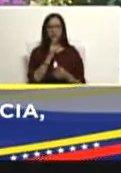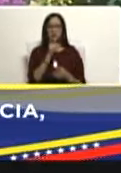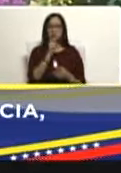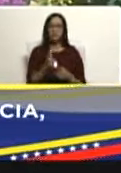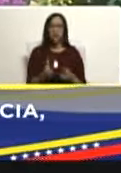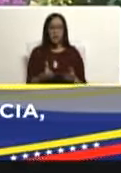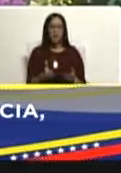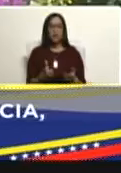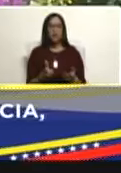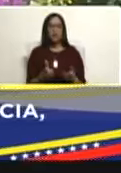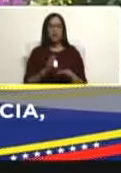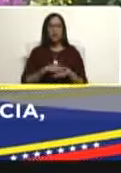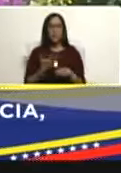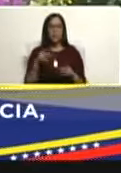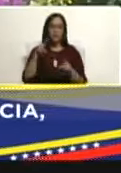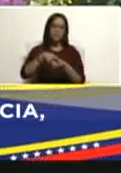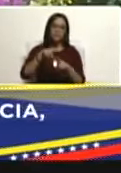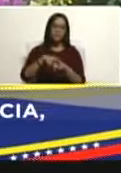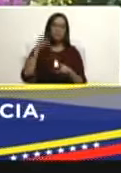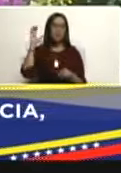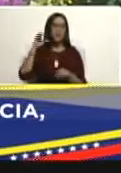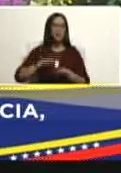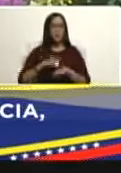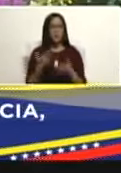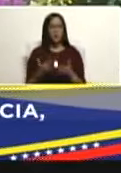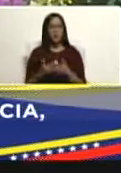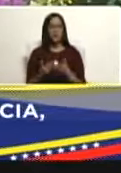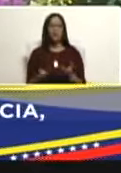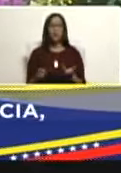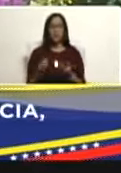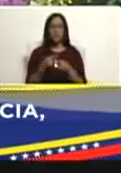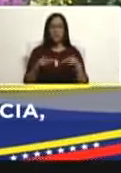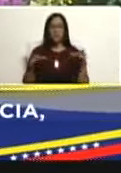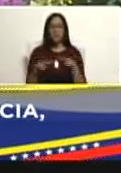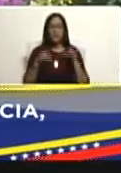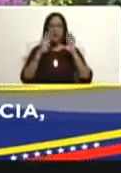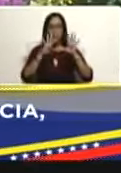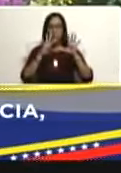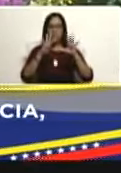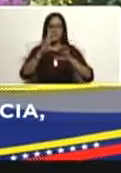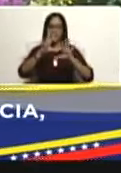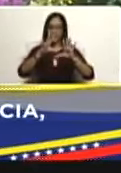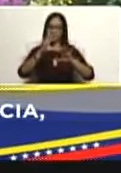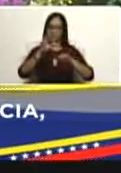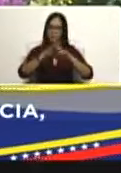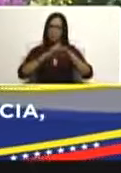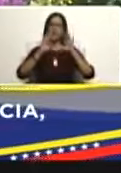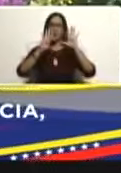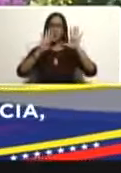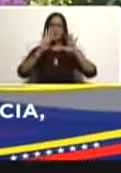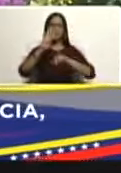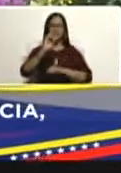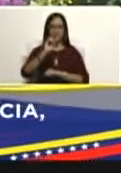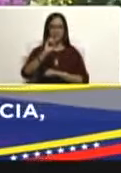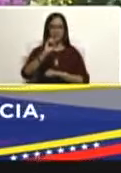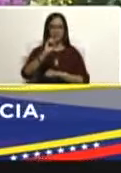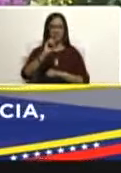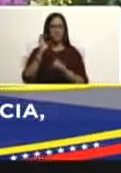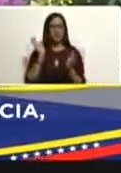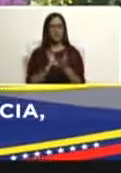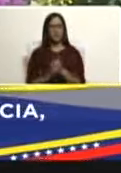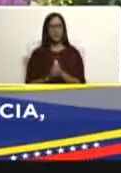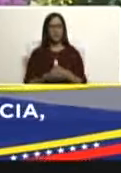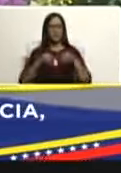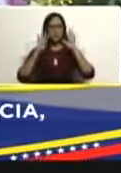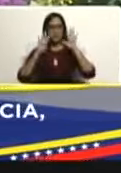dependencia ha sido perjudicial para el país porque además con el efecto de las 930 medidas coercitivas unilaterales, al afectarse un elemento de la